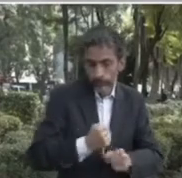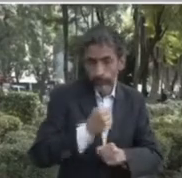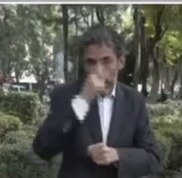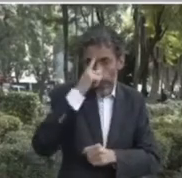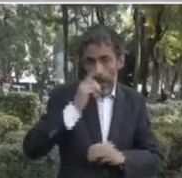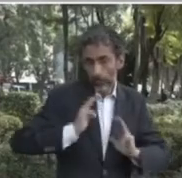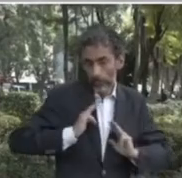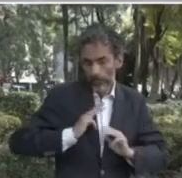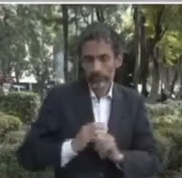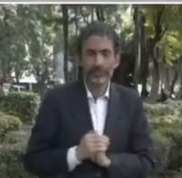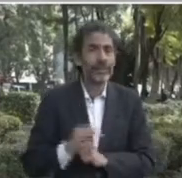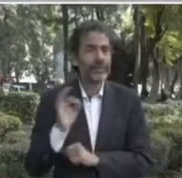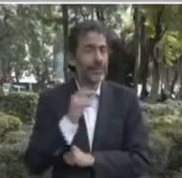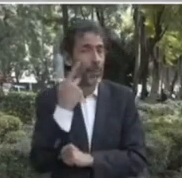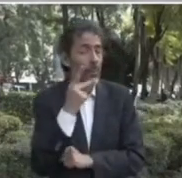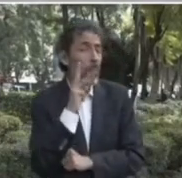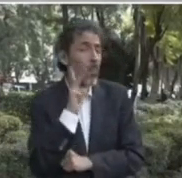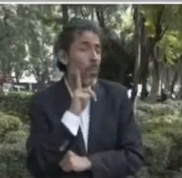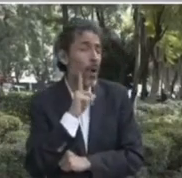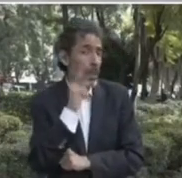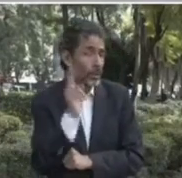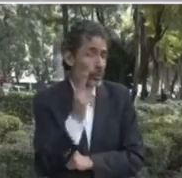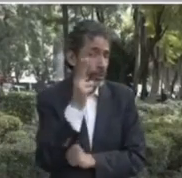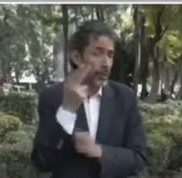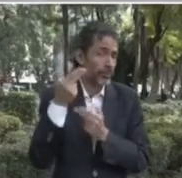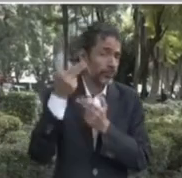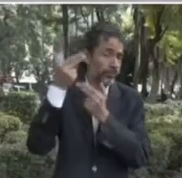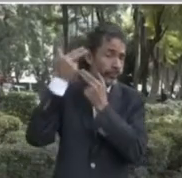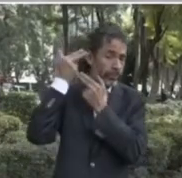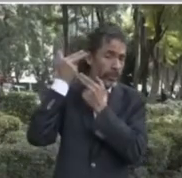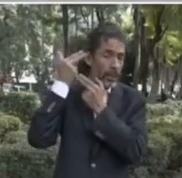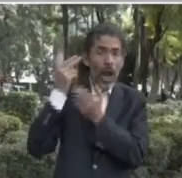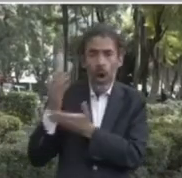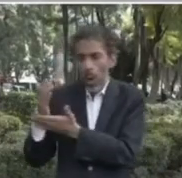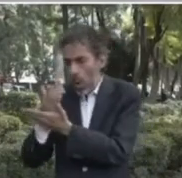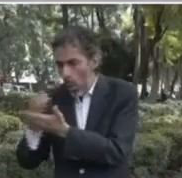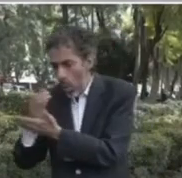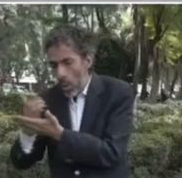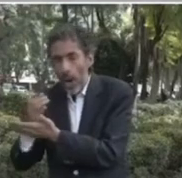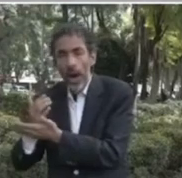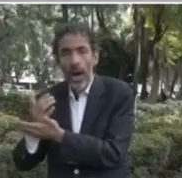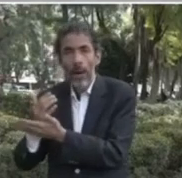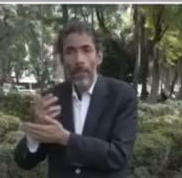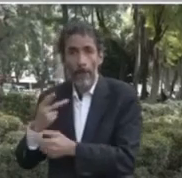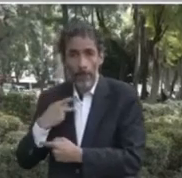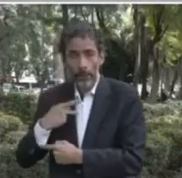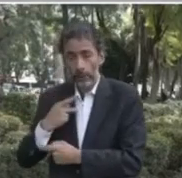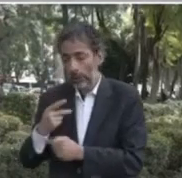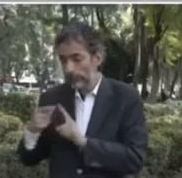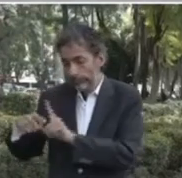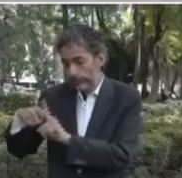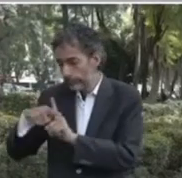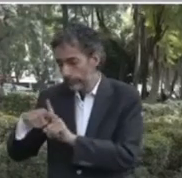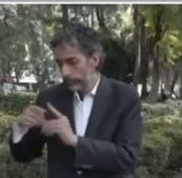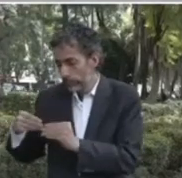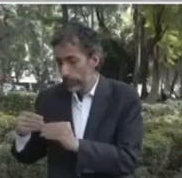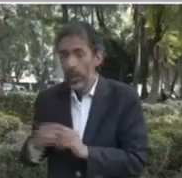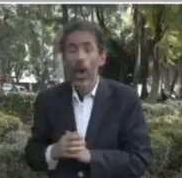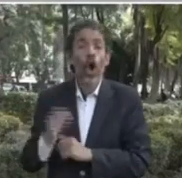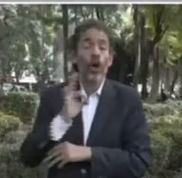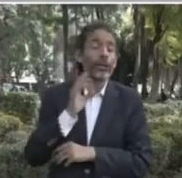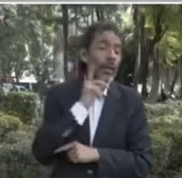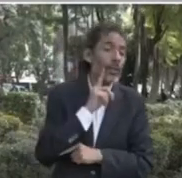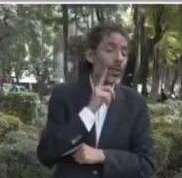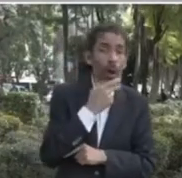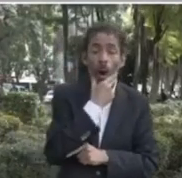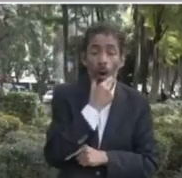mejor una bisabuela tuya en la Revolución curaba a los enfermos en la Cruz Roja, o mientras los hombres estaban en el frente de